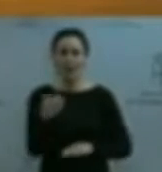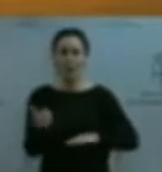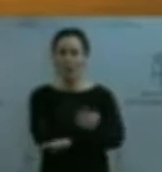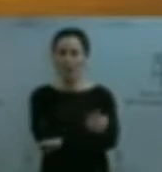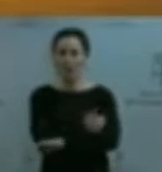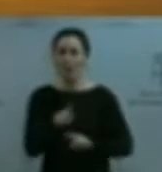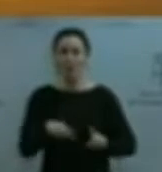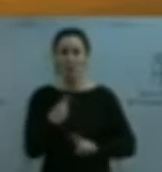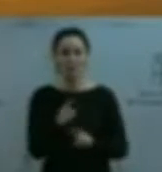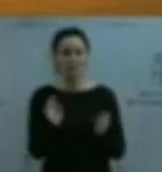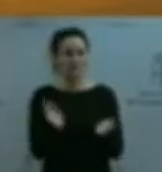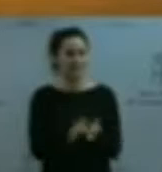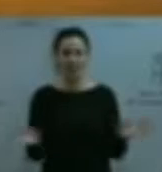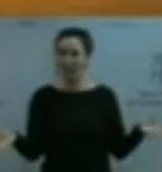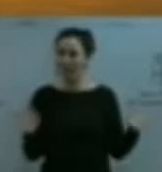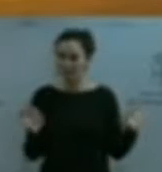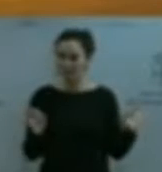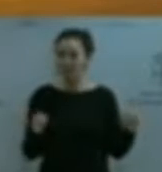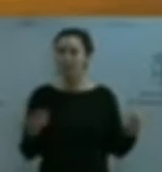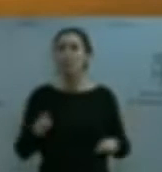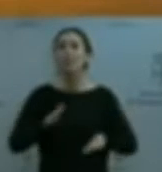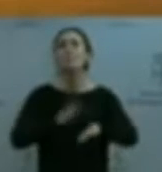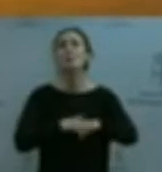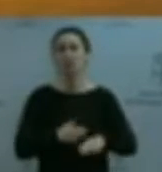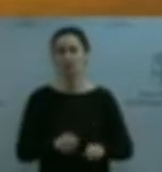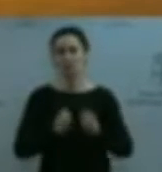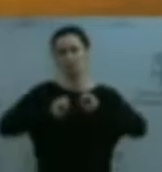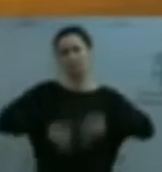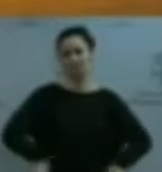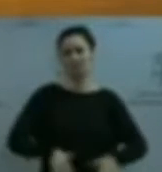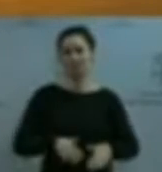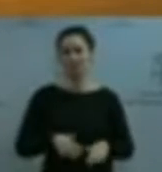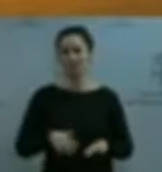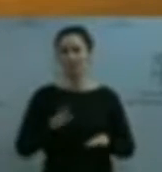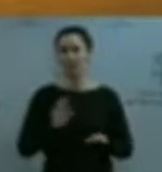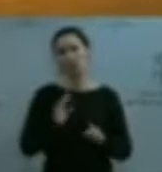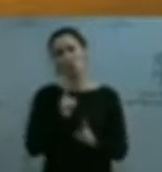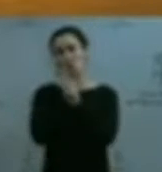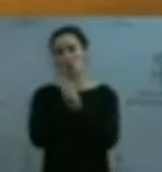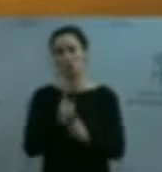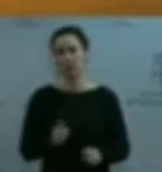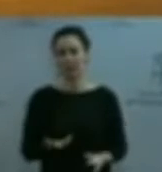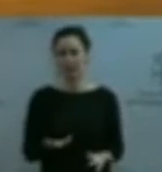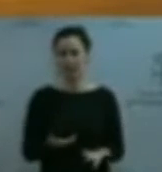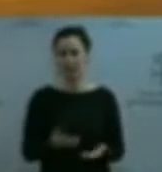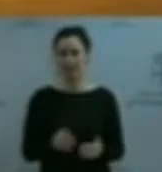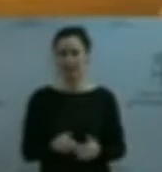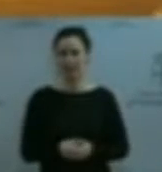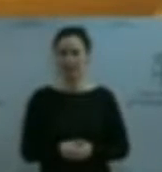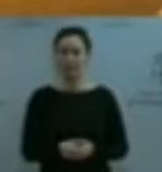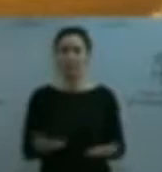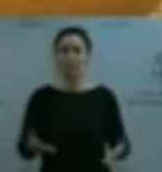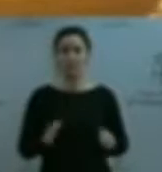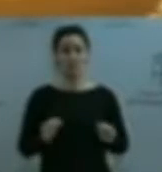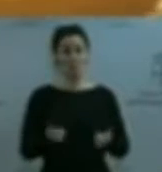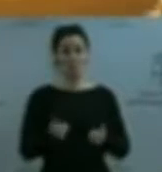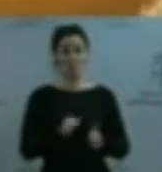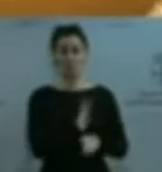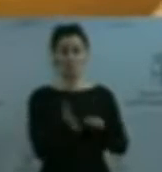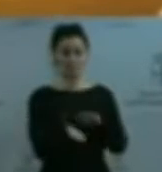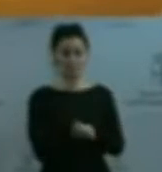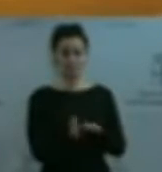esta dejación de funciones de los servicios jurídicos? Yo quiero que me la explique. ¿Se ha abierto algún expediente para saber por qué nadie opuso o nadie